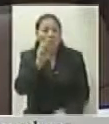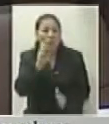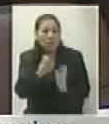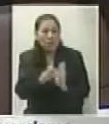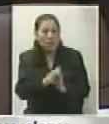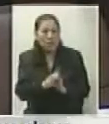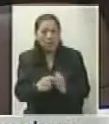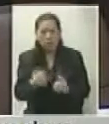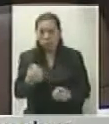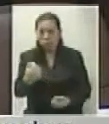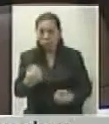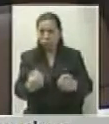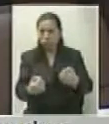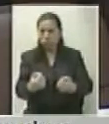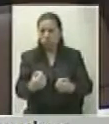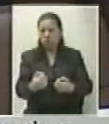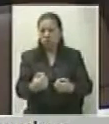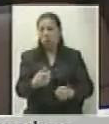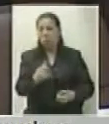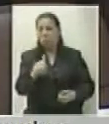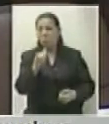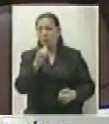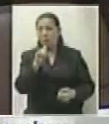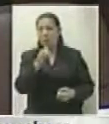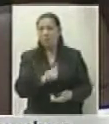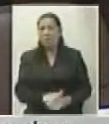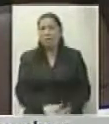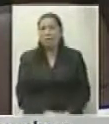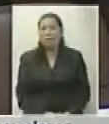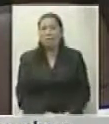iba conduciendo un vehículo en estado de ebriedad.